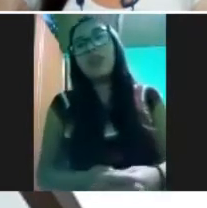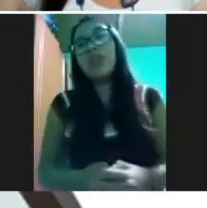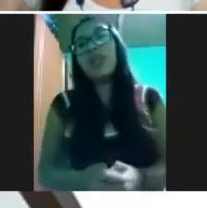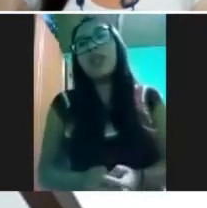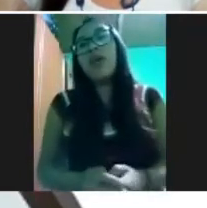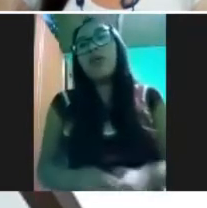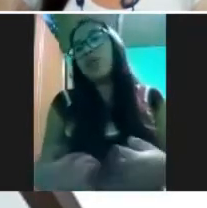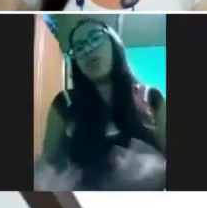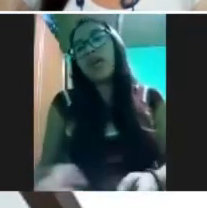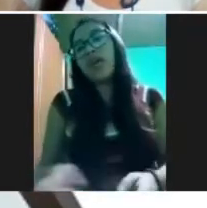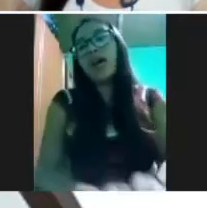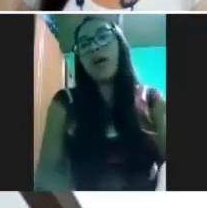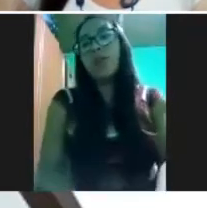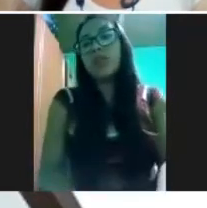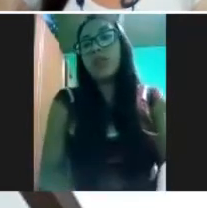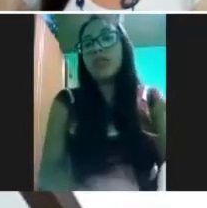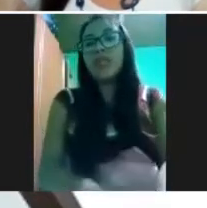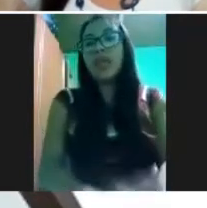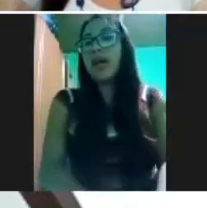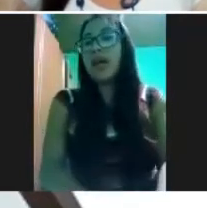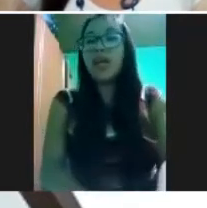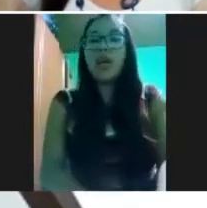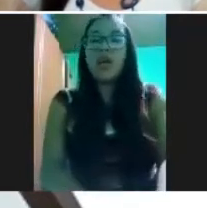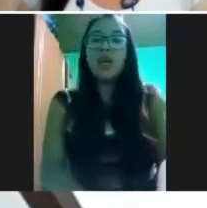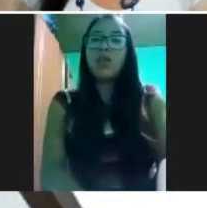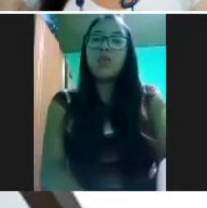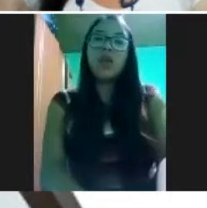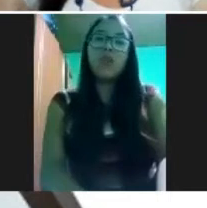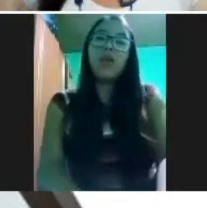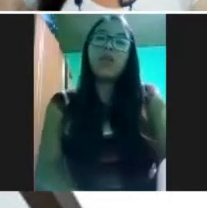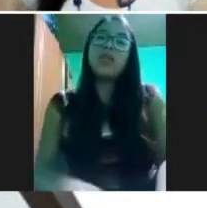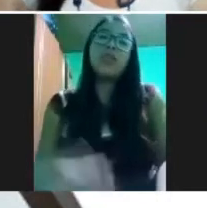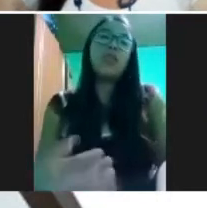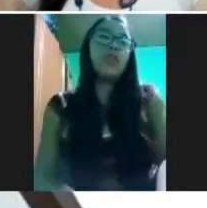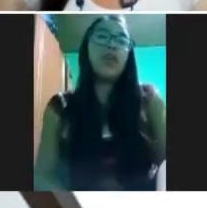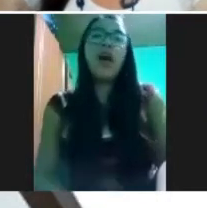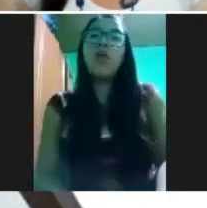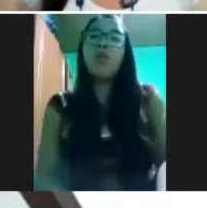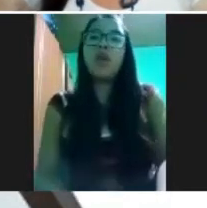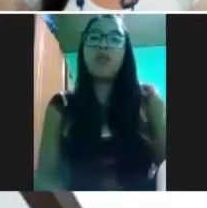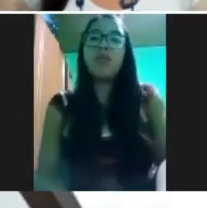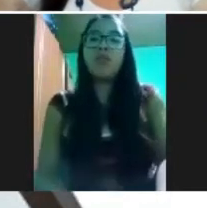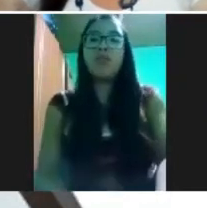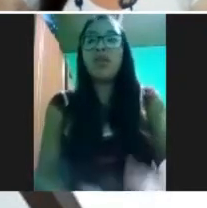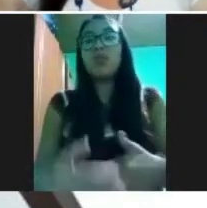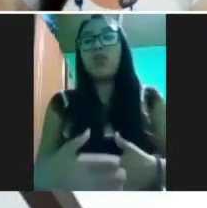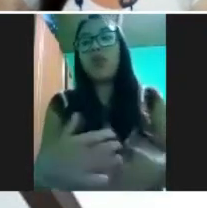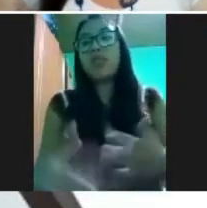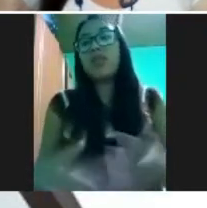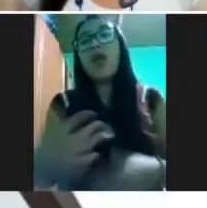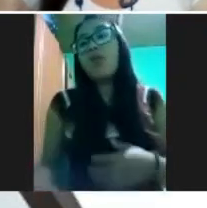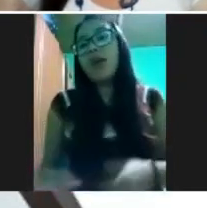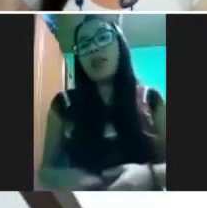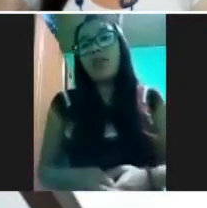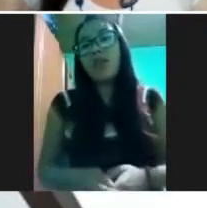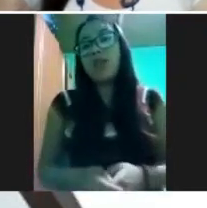esas políticas, pero no se llevan a cabo, simplemente se dejan ahí y recordemos que por la transición de cada gobierno, como que esos programas se